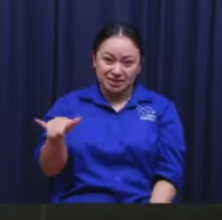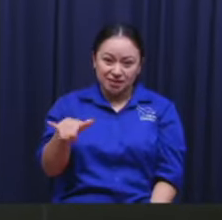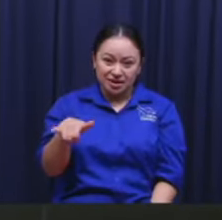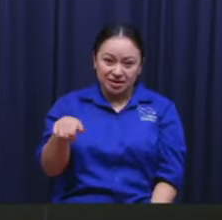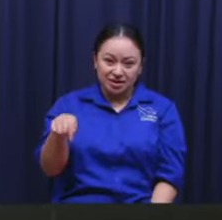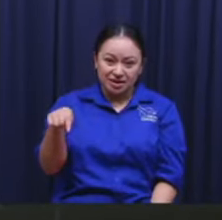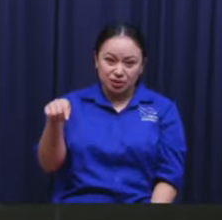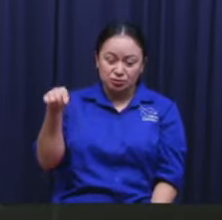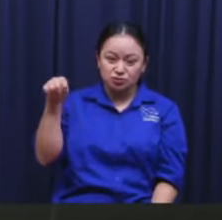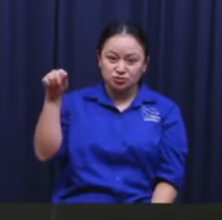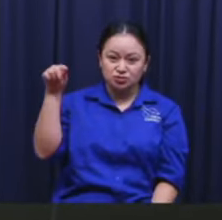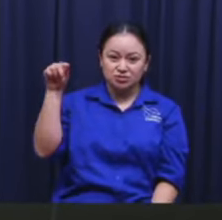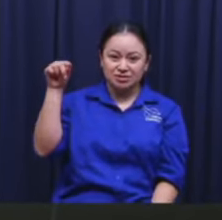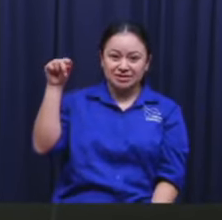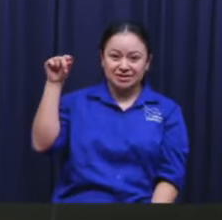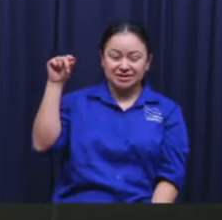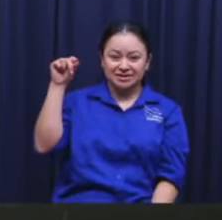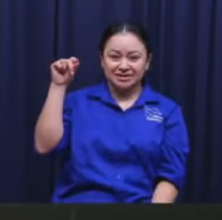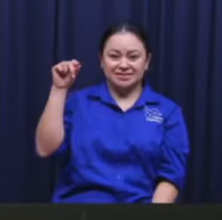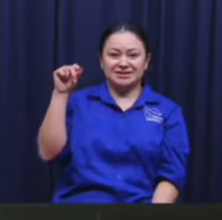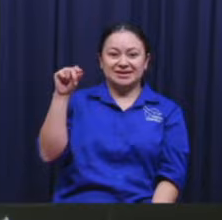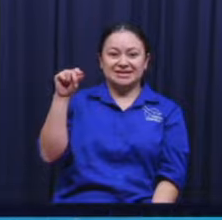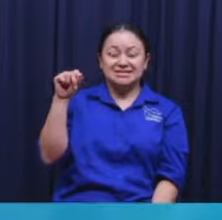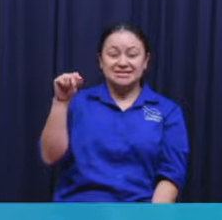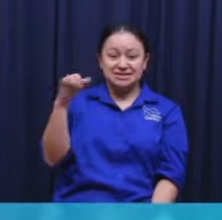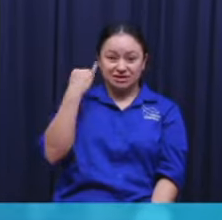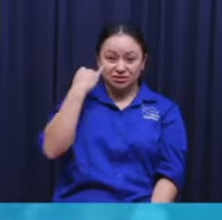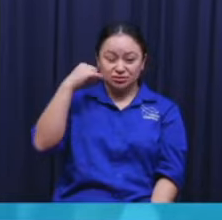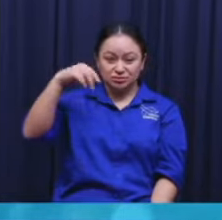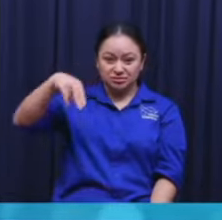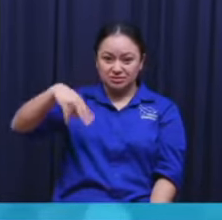Se calla. La vuelve a apagar y otra